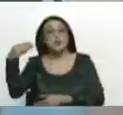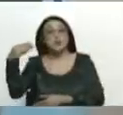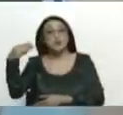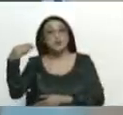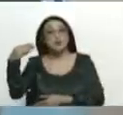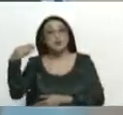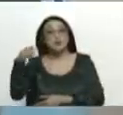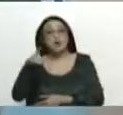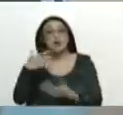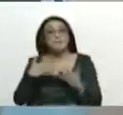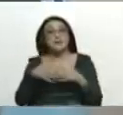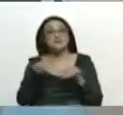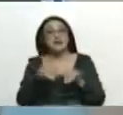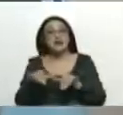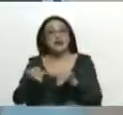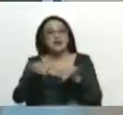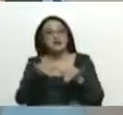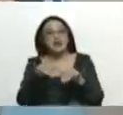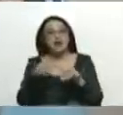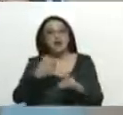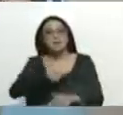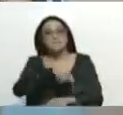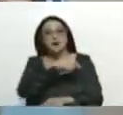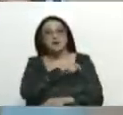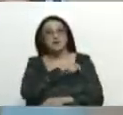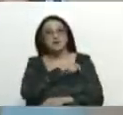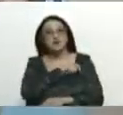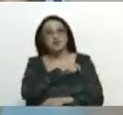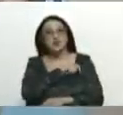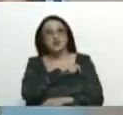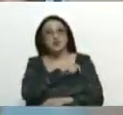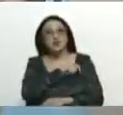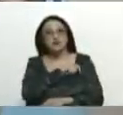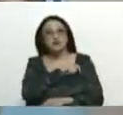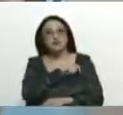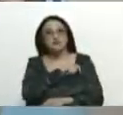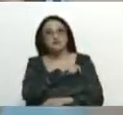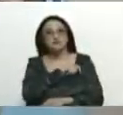la empresa de ingeniería española duro felguera